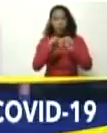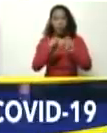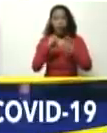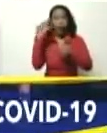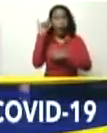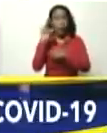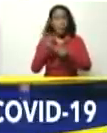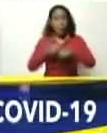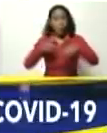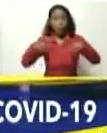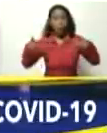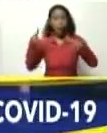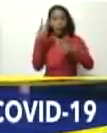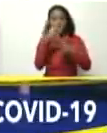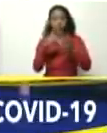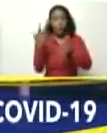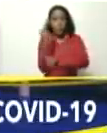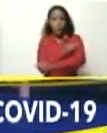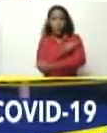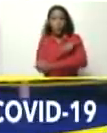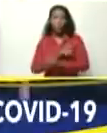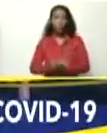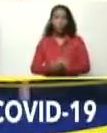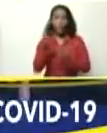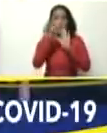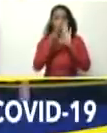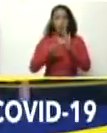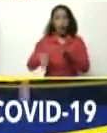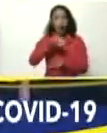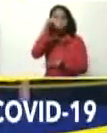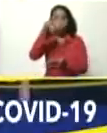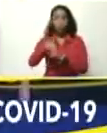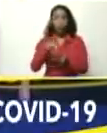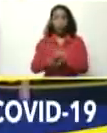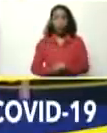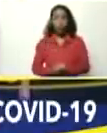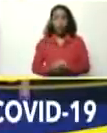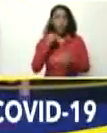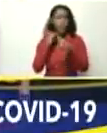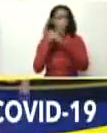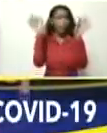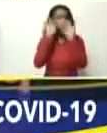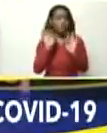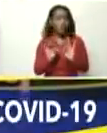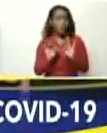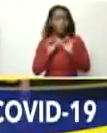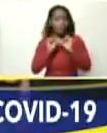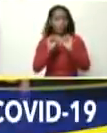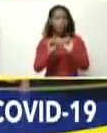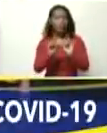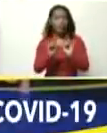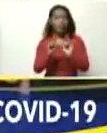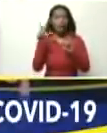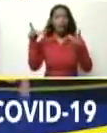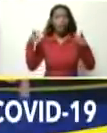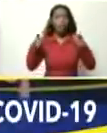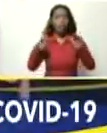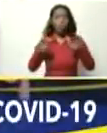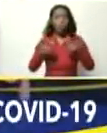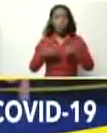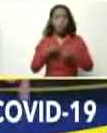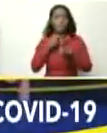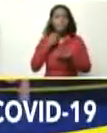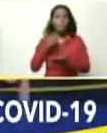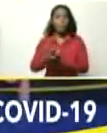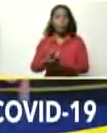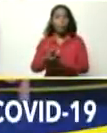el incremento de la vacunación a nivel nacional. Igualmente se mantiene el descenso de casos moderados y graves